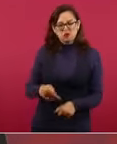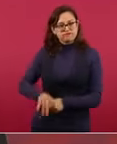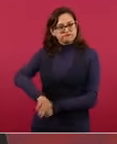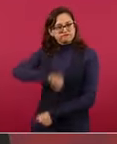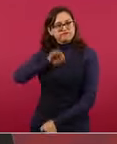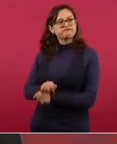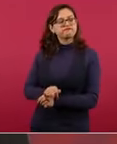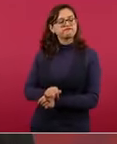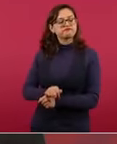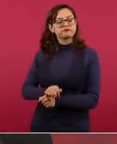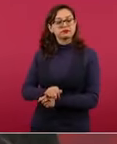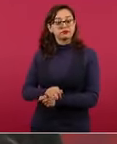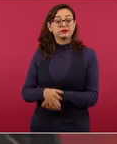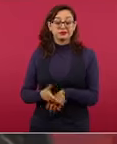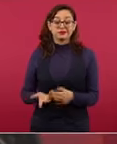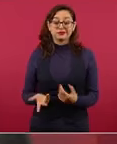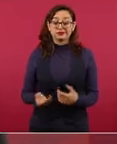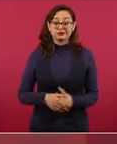entonces